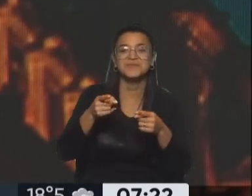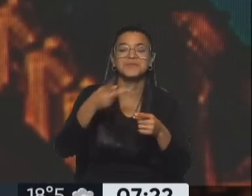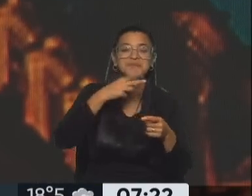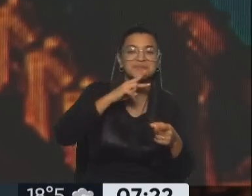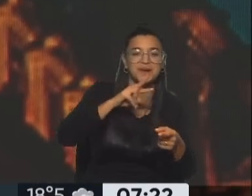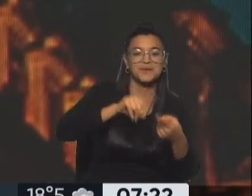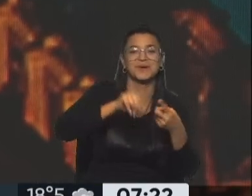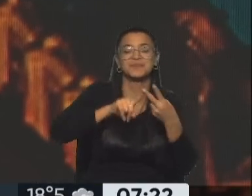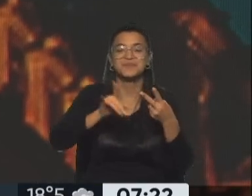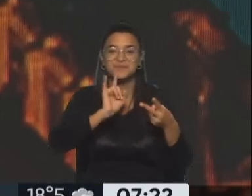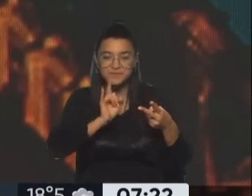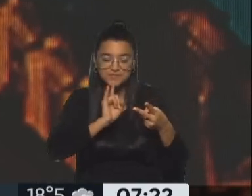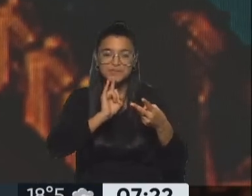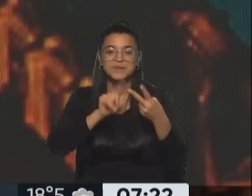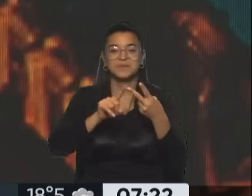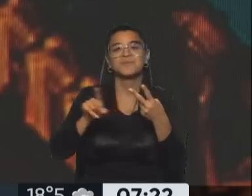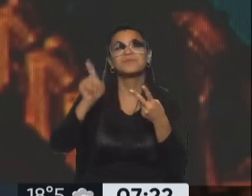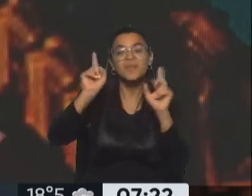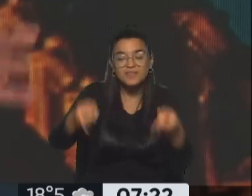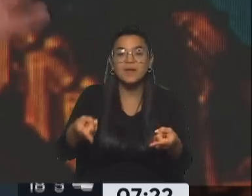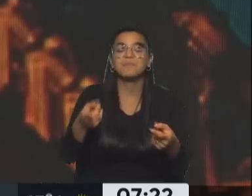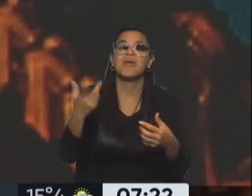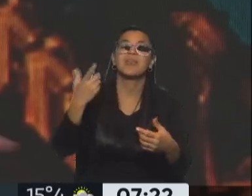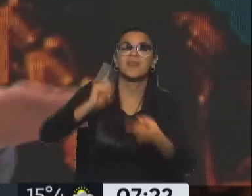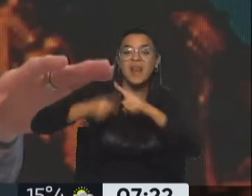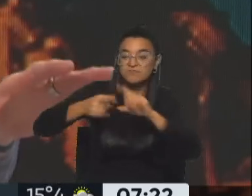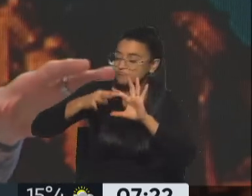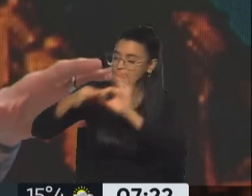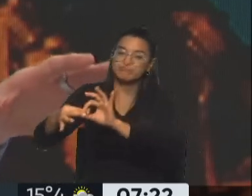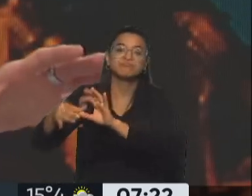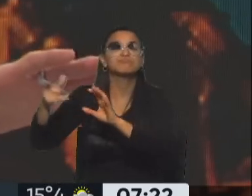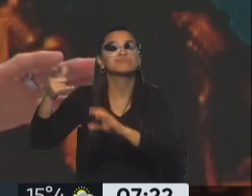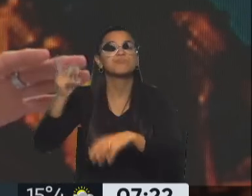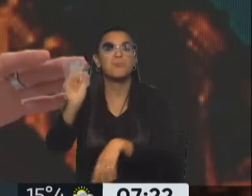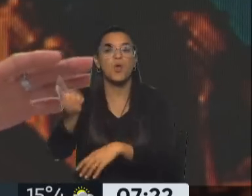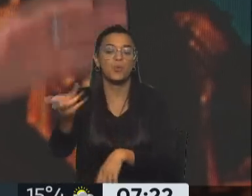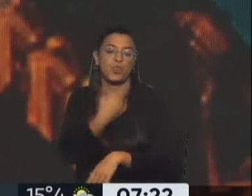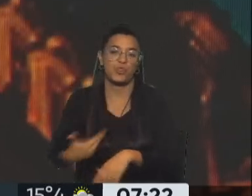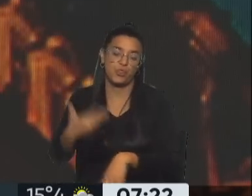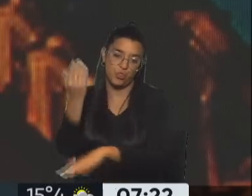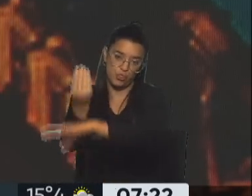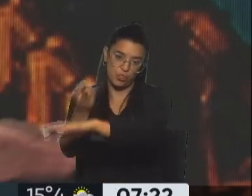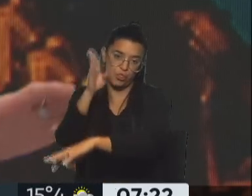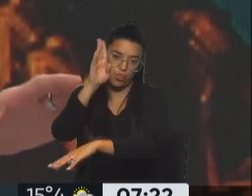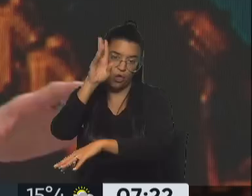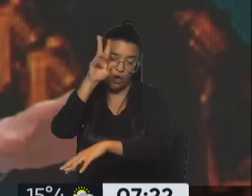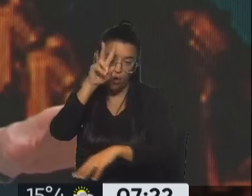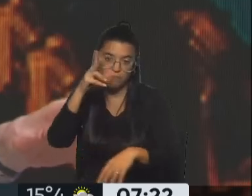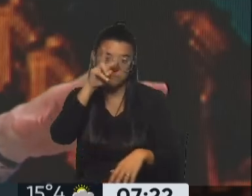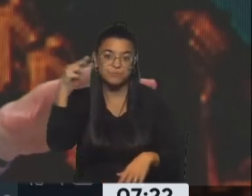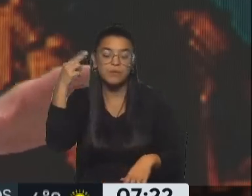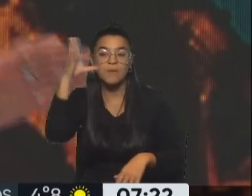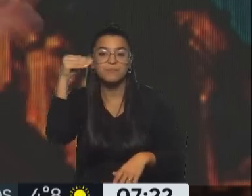la provincia de Tucumán está relacionada con el intento de proscripción a Cristina Fernández de Kirchner. El objetivo no es únicamente